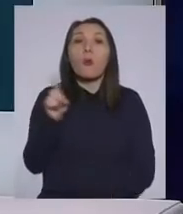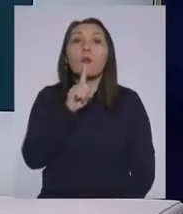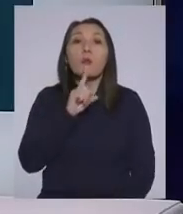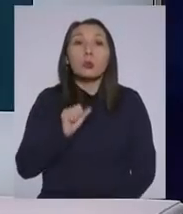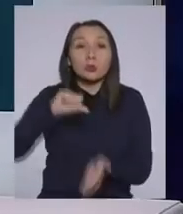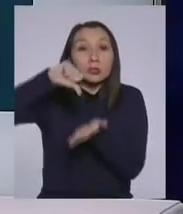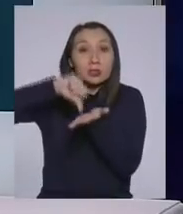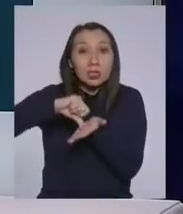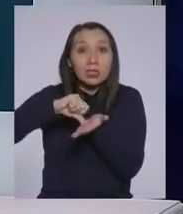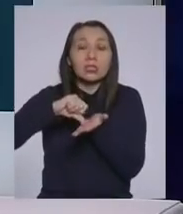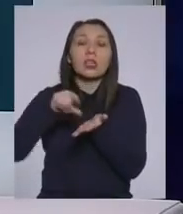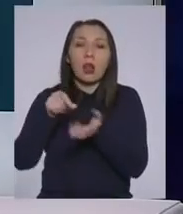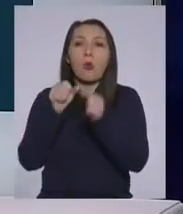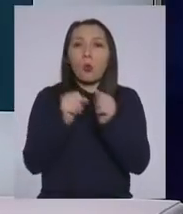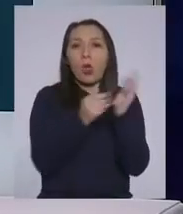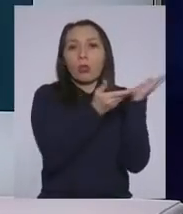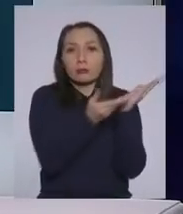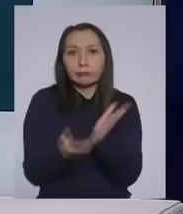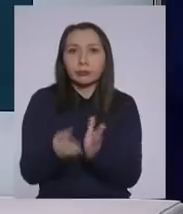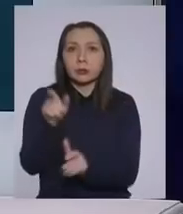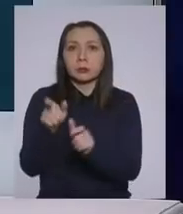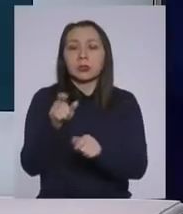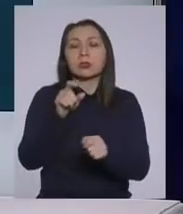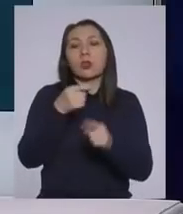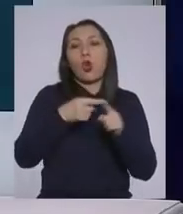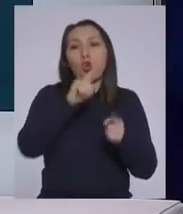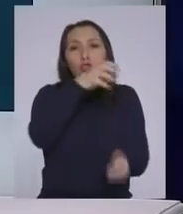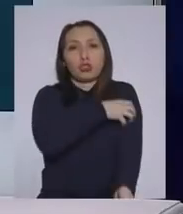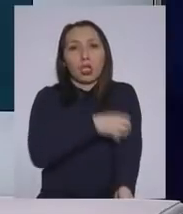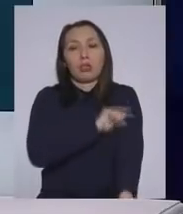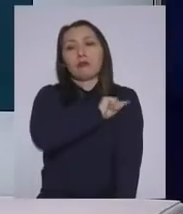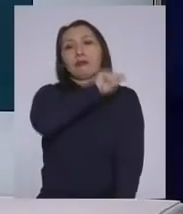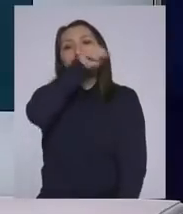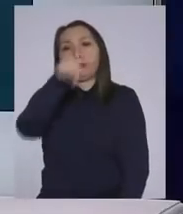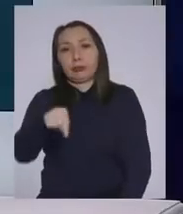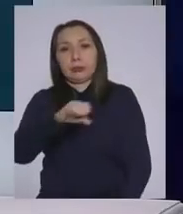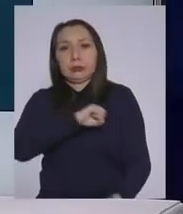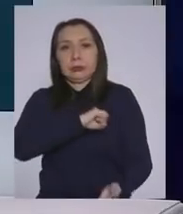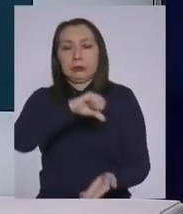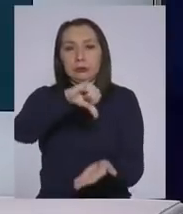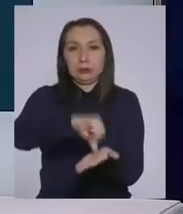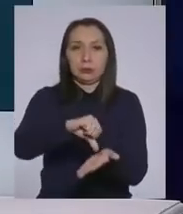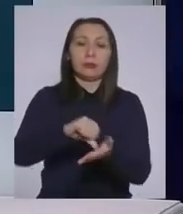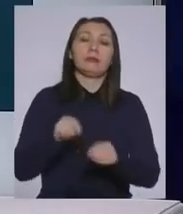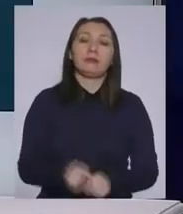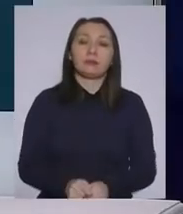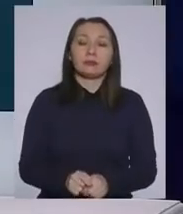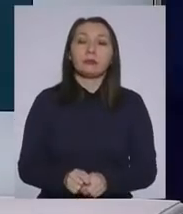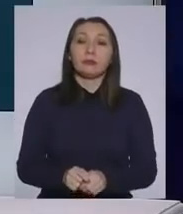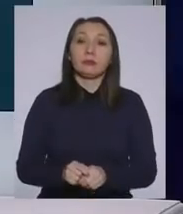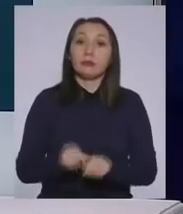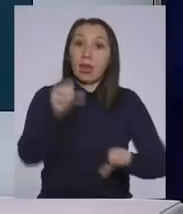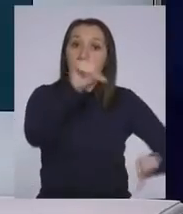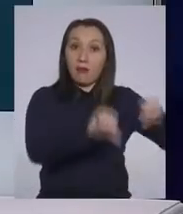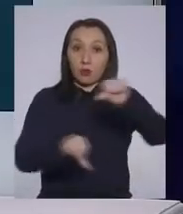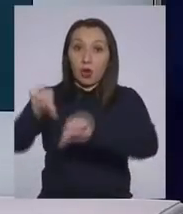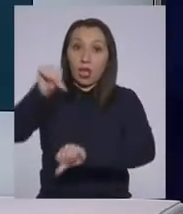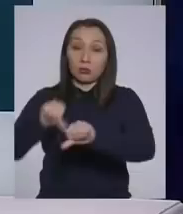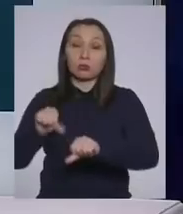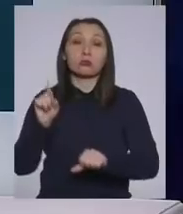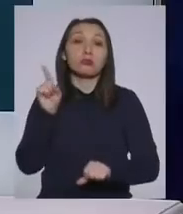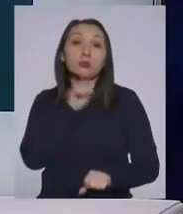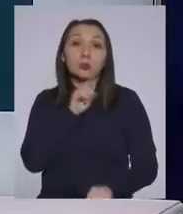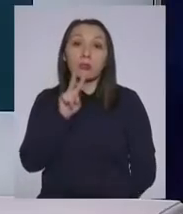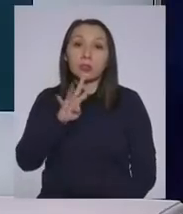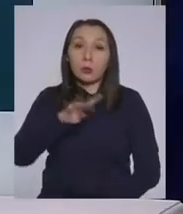central, donde ya estamos pudiendo recibir pacientes desde otras regiones. En cuanto a la red de laboratorios, durante las